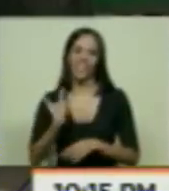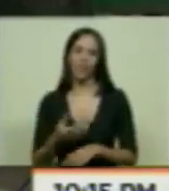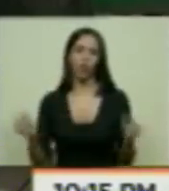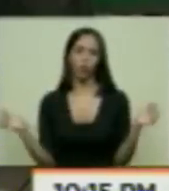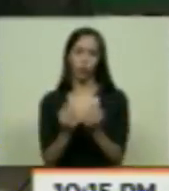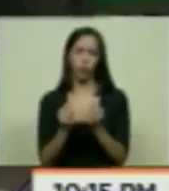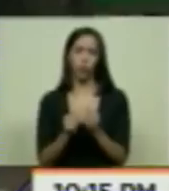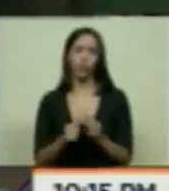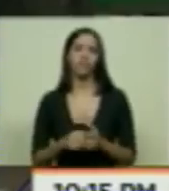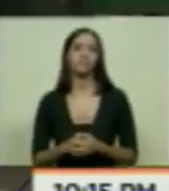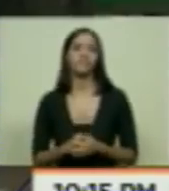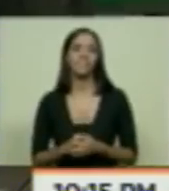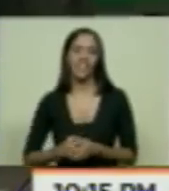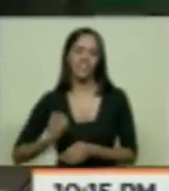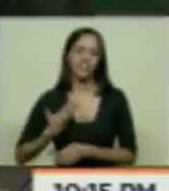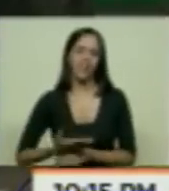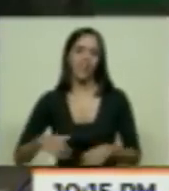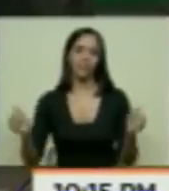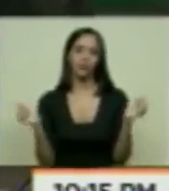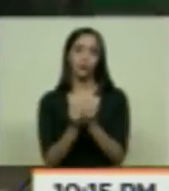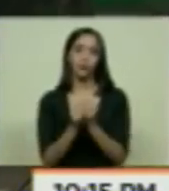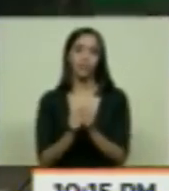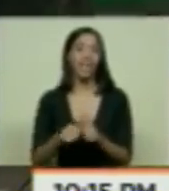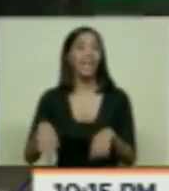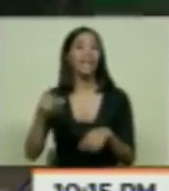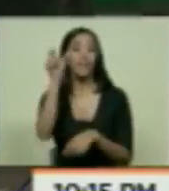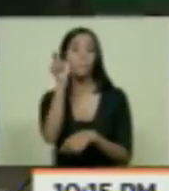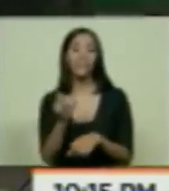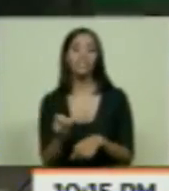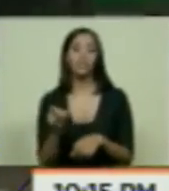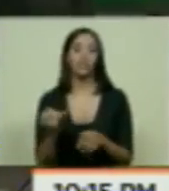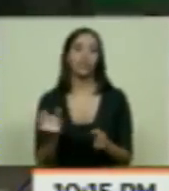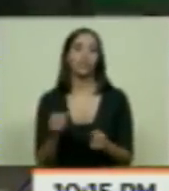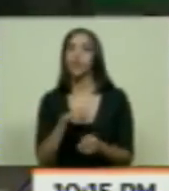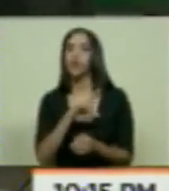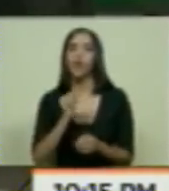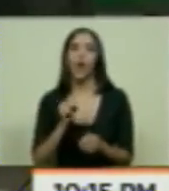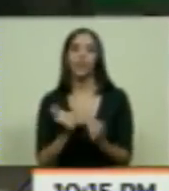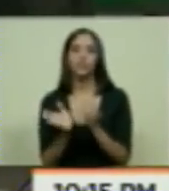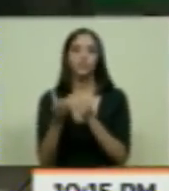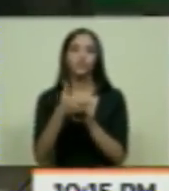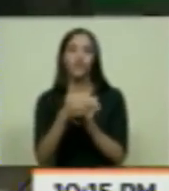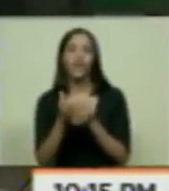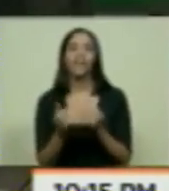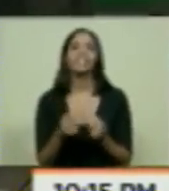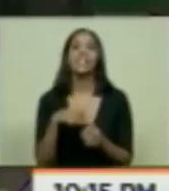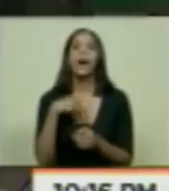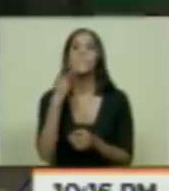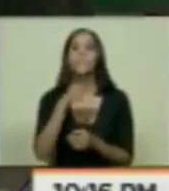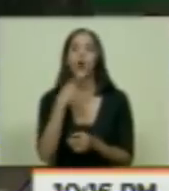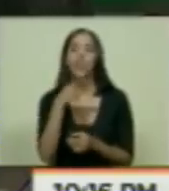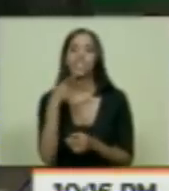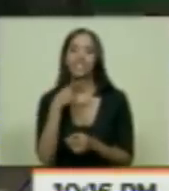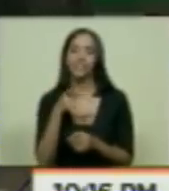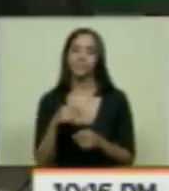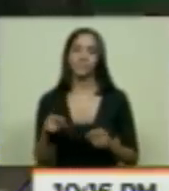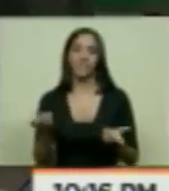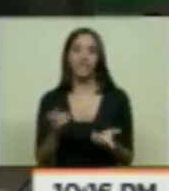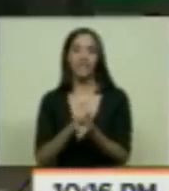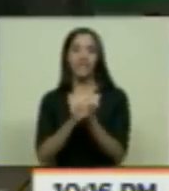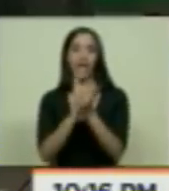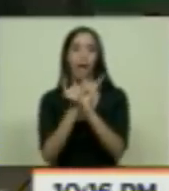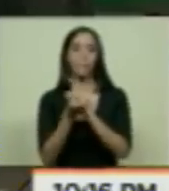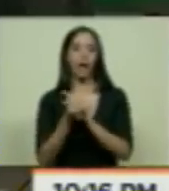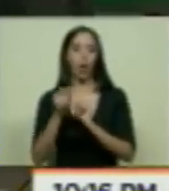Y desde esa vez ese personaje no ha salido de la sombra de la política. No, se terminó convirtiendo como